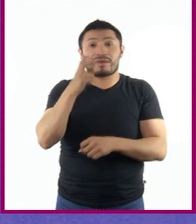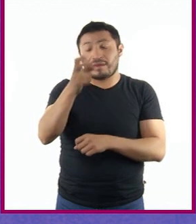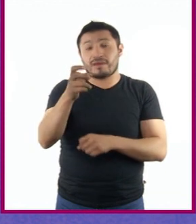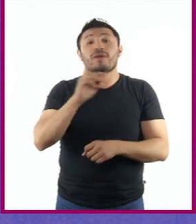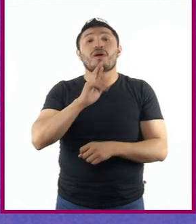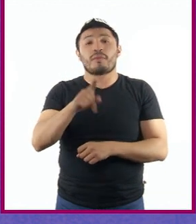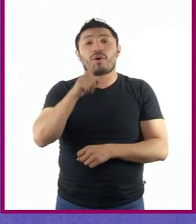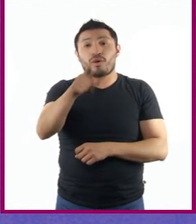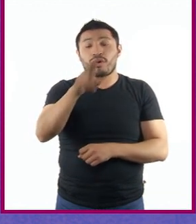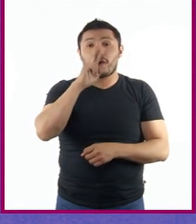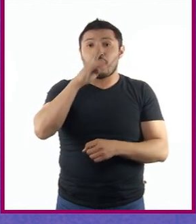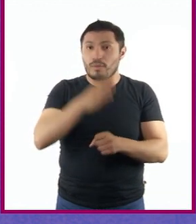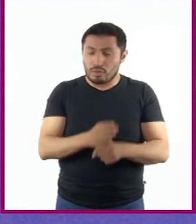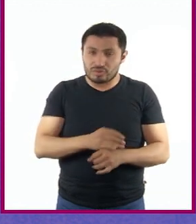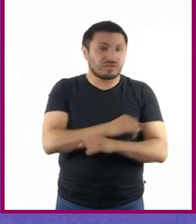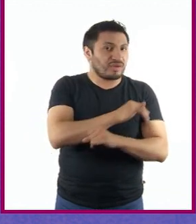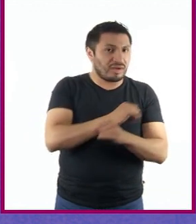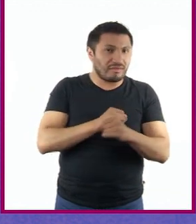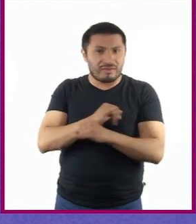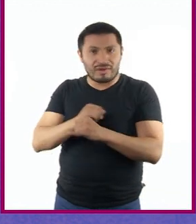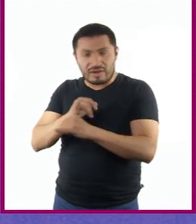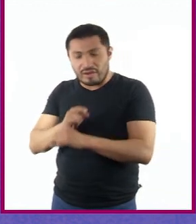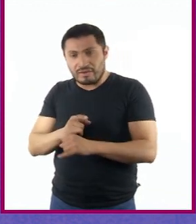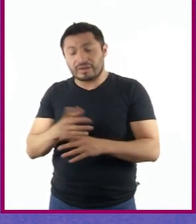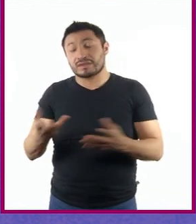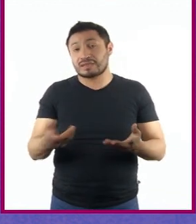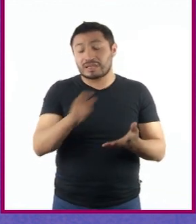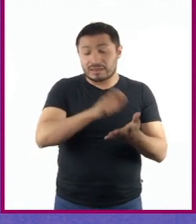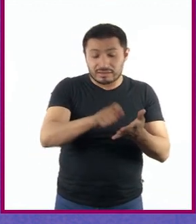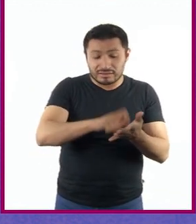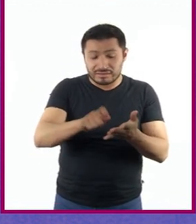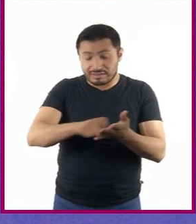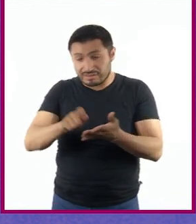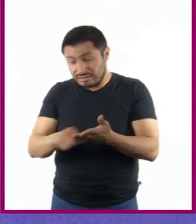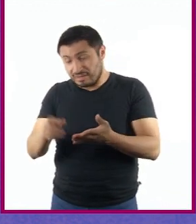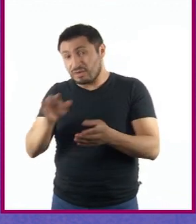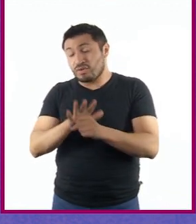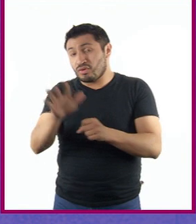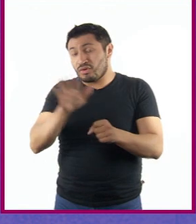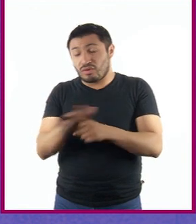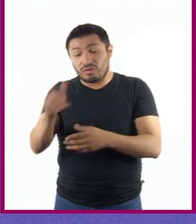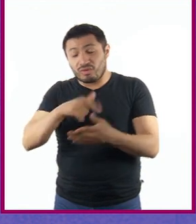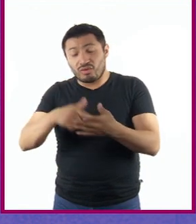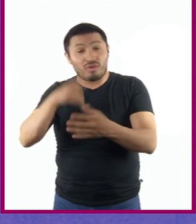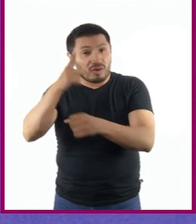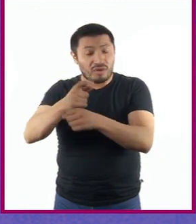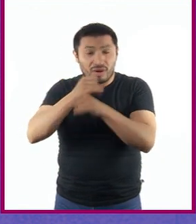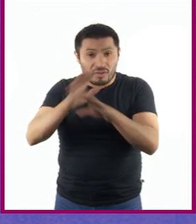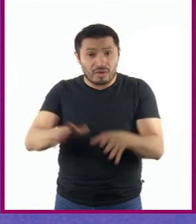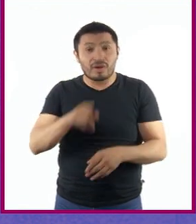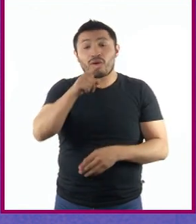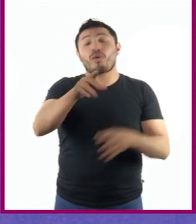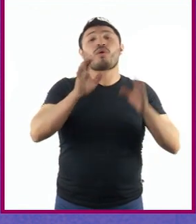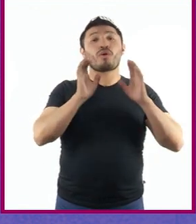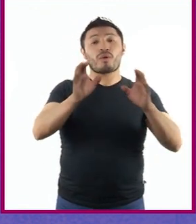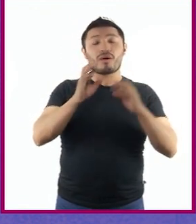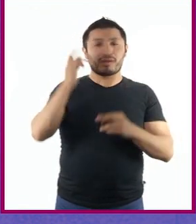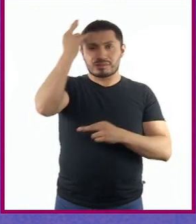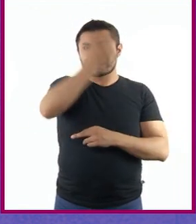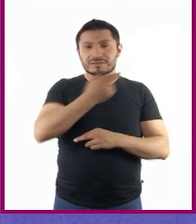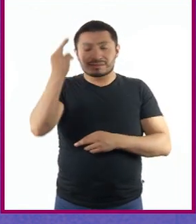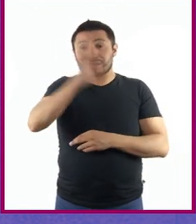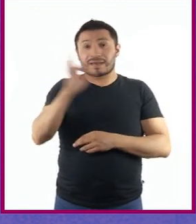ser responsables, investiguen y citen las fuentes de las que tomaron su información. Sean cuidadosos, Analicen si